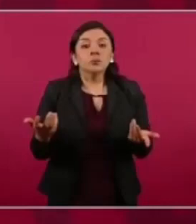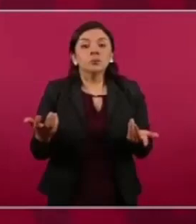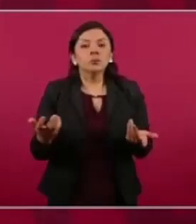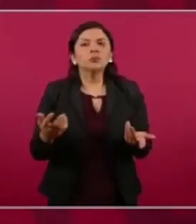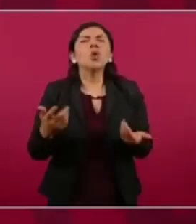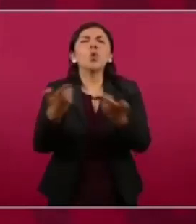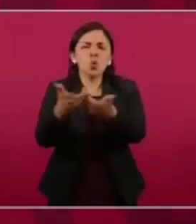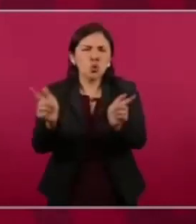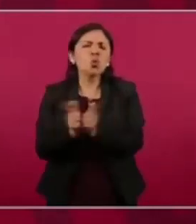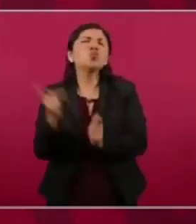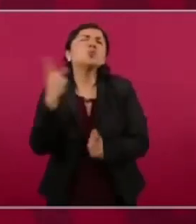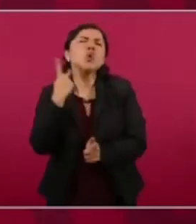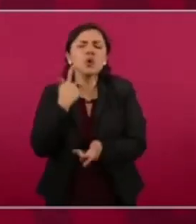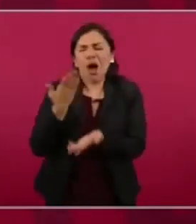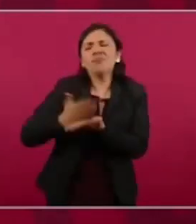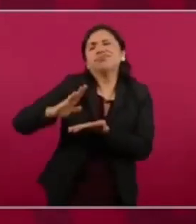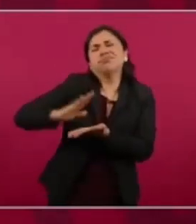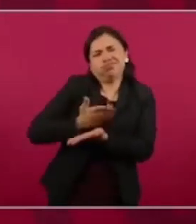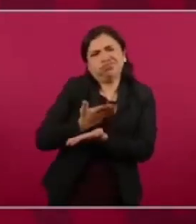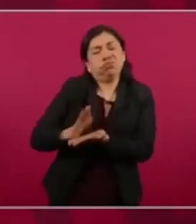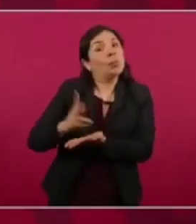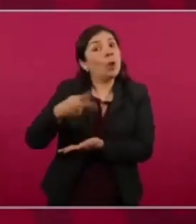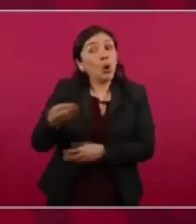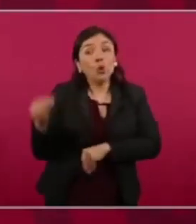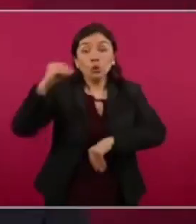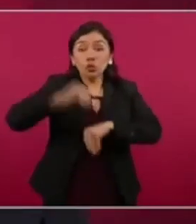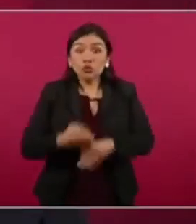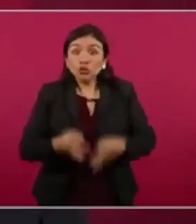son los partidos y otra cosa es el gobierno.